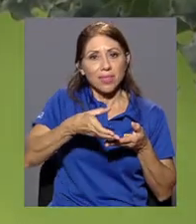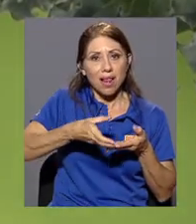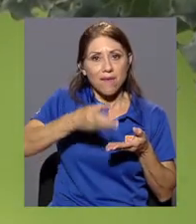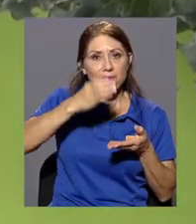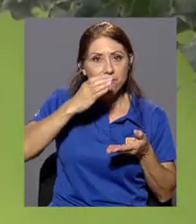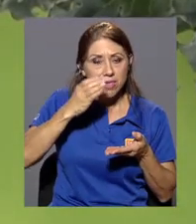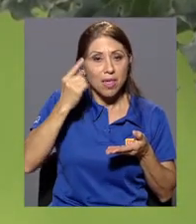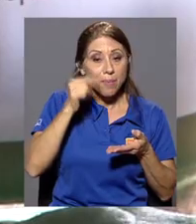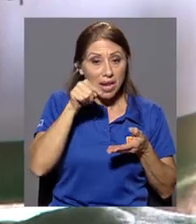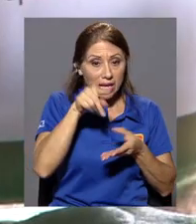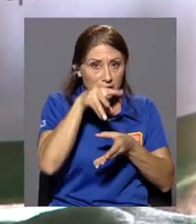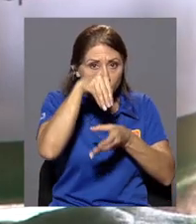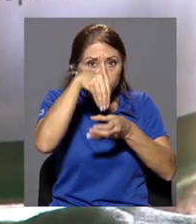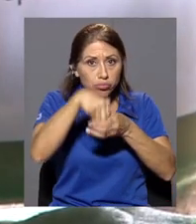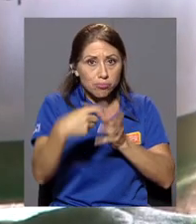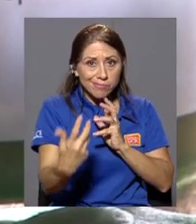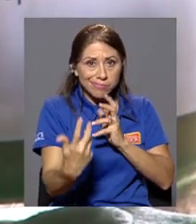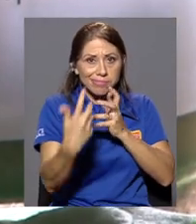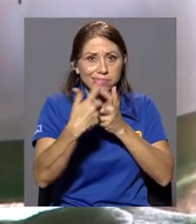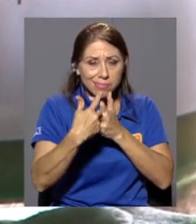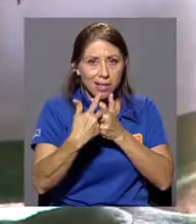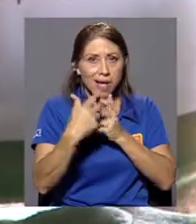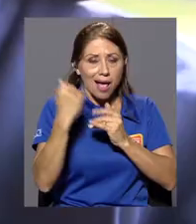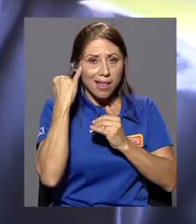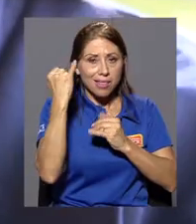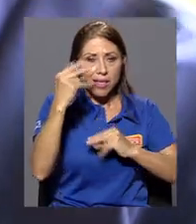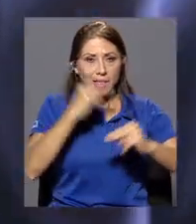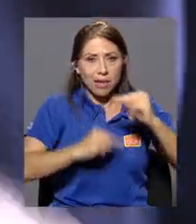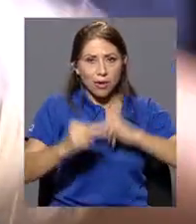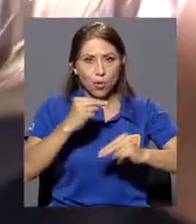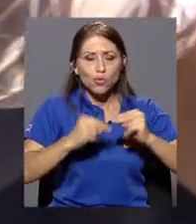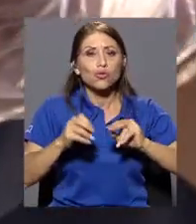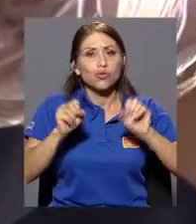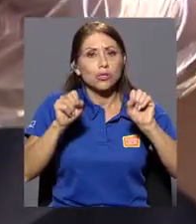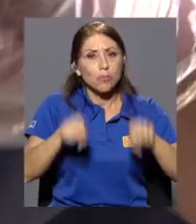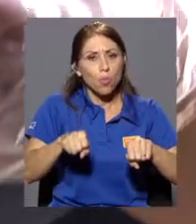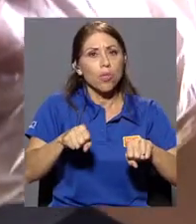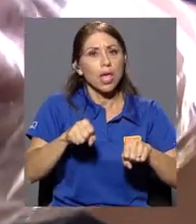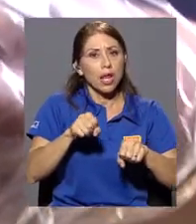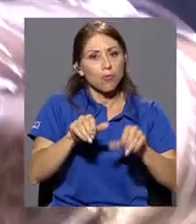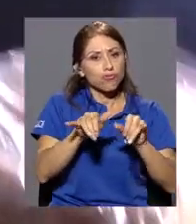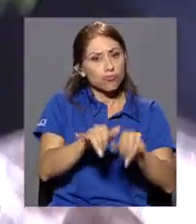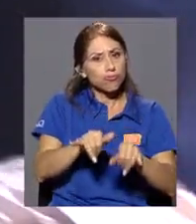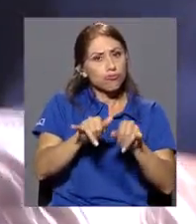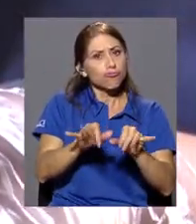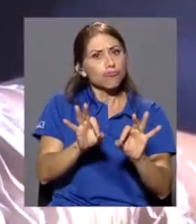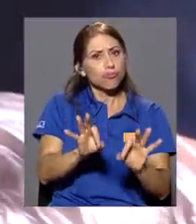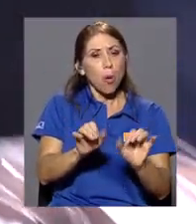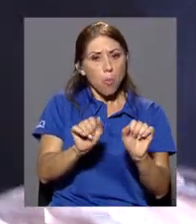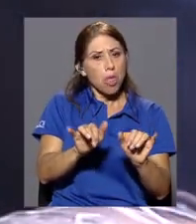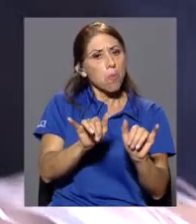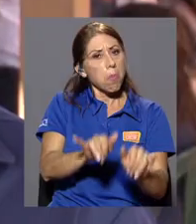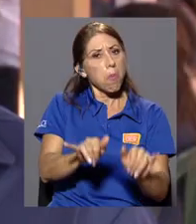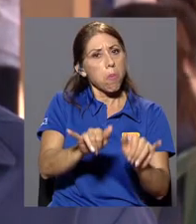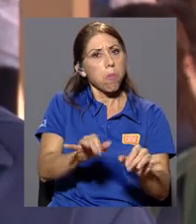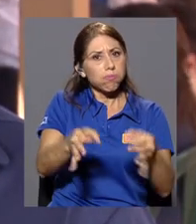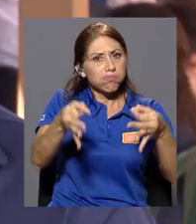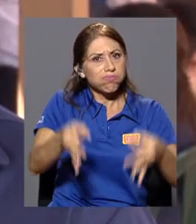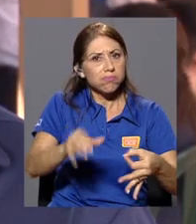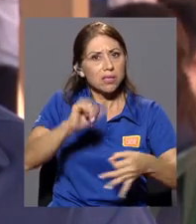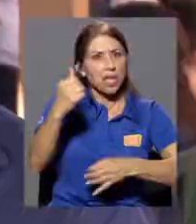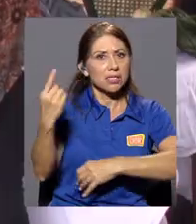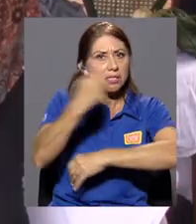fuera adaptable a la idea de negocios y se pudiera conservar. Ella puede conservarse 10 días